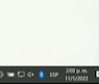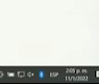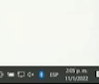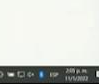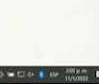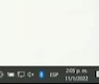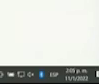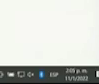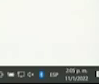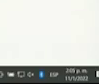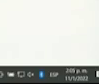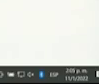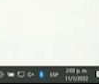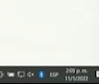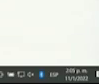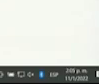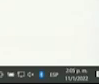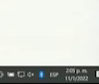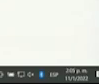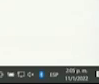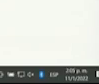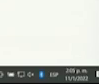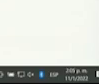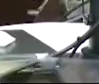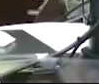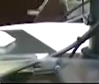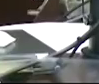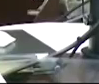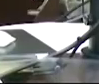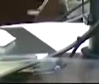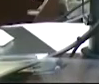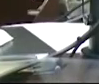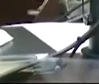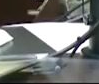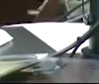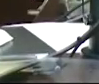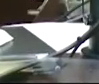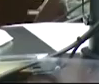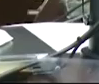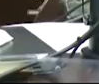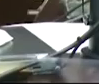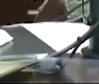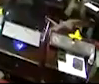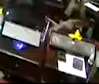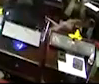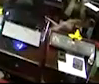Radamés Camacho Cueva, todos miembros de la comisión.